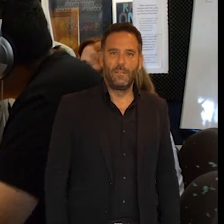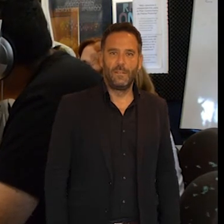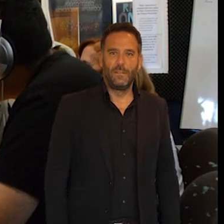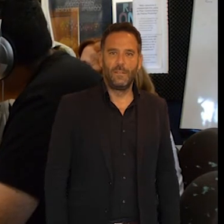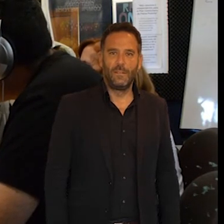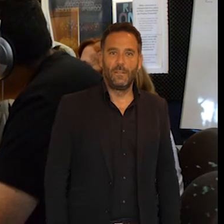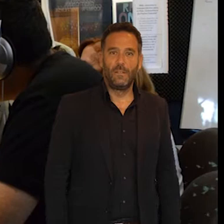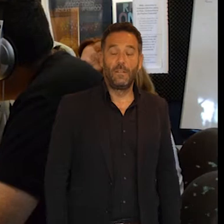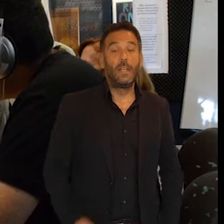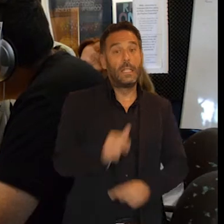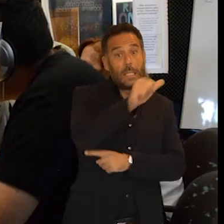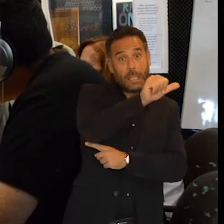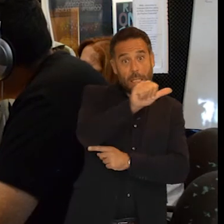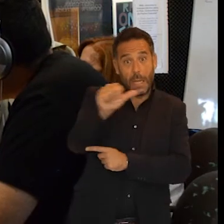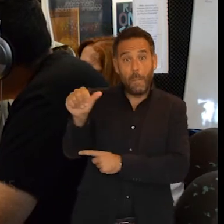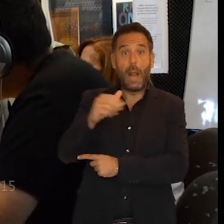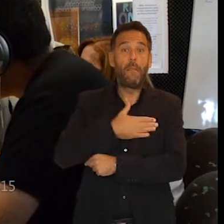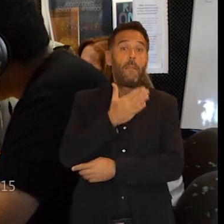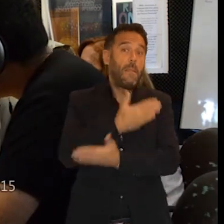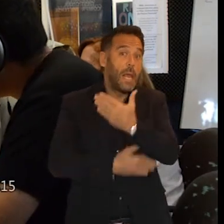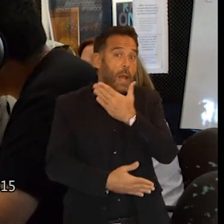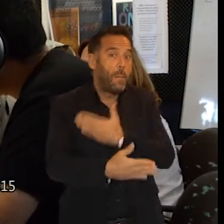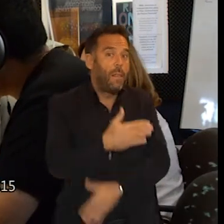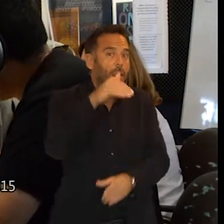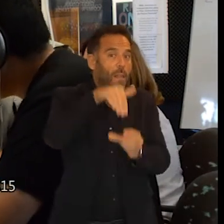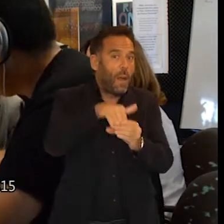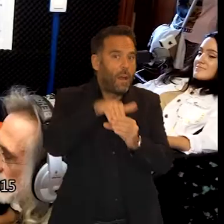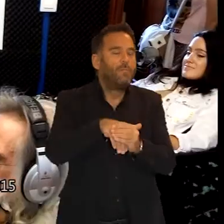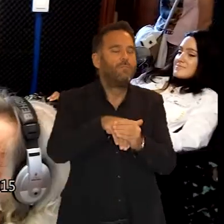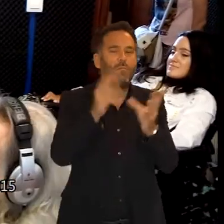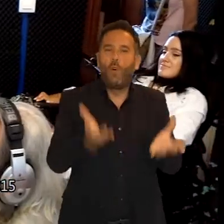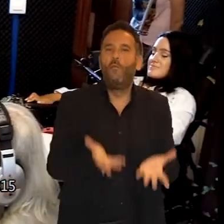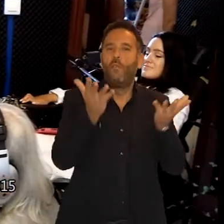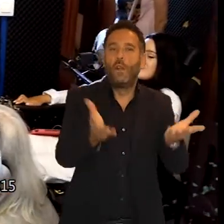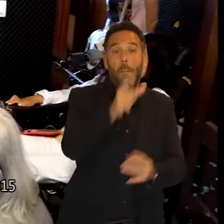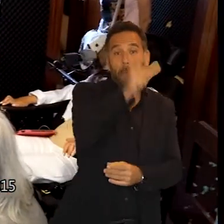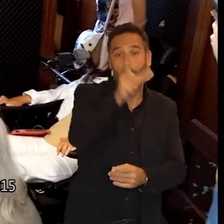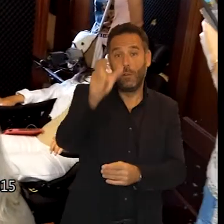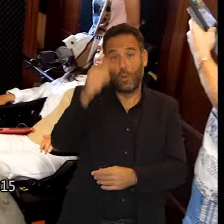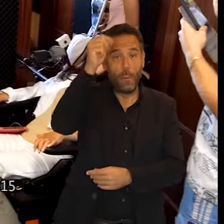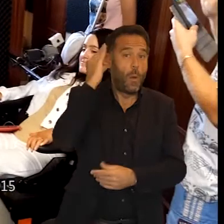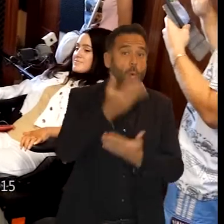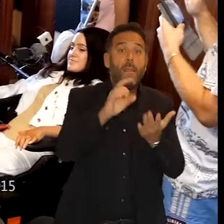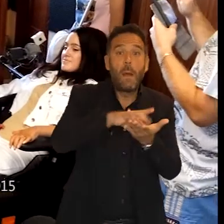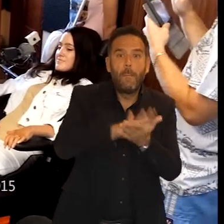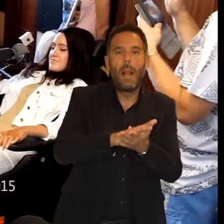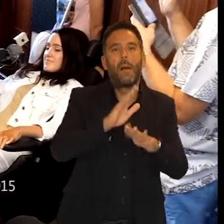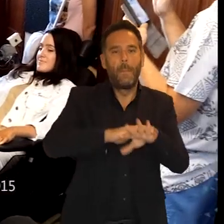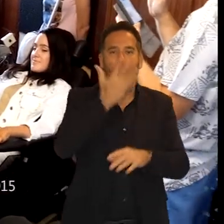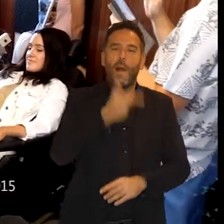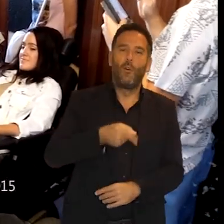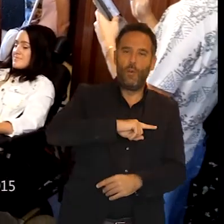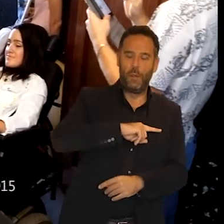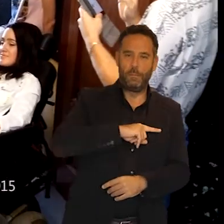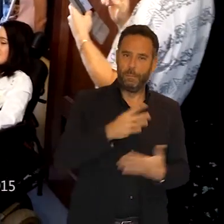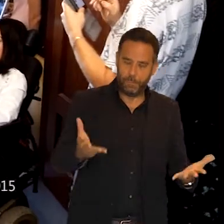La Semana de la Discapacidad acerca a los malagueños a la realidad de este colectivo. El Área de Accesibilidad y